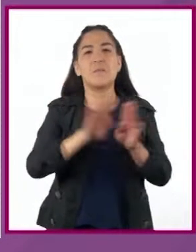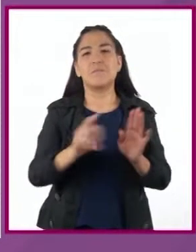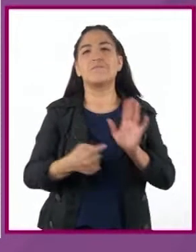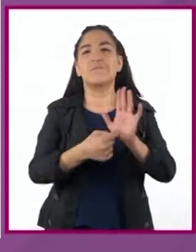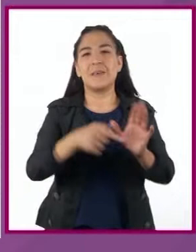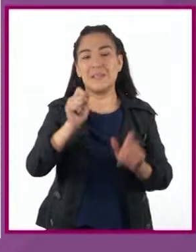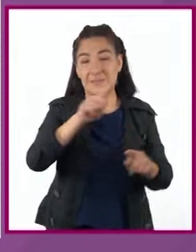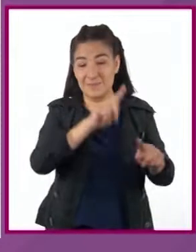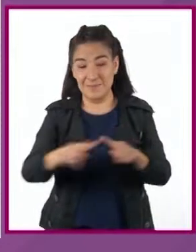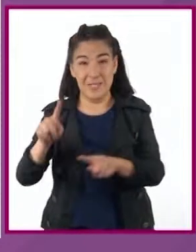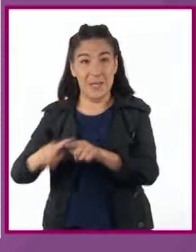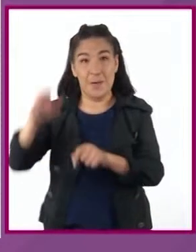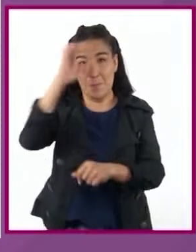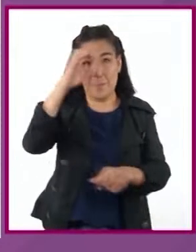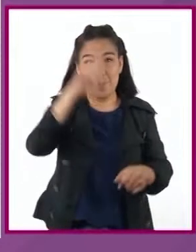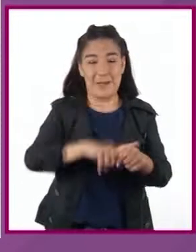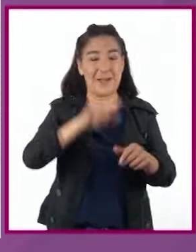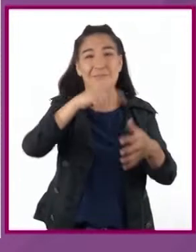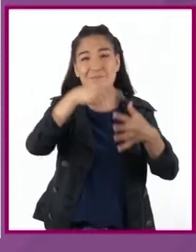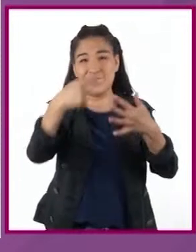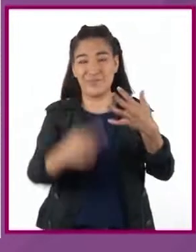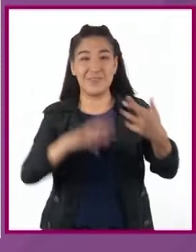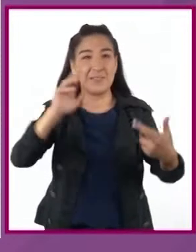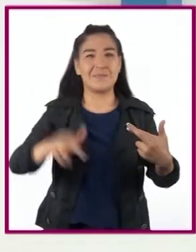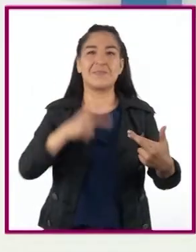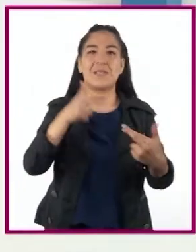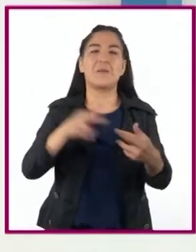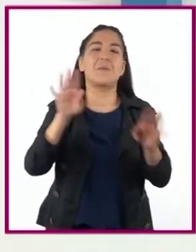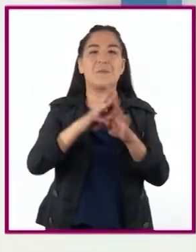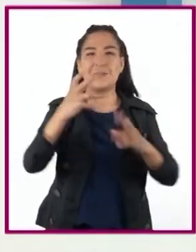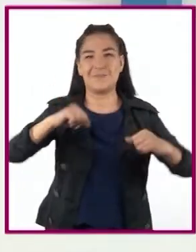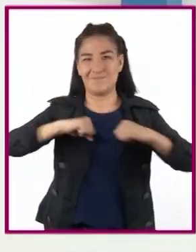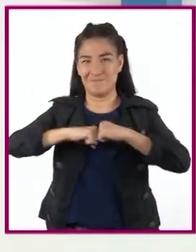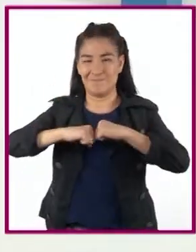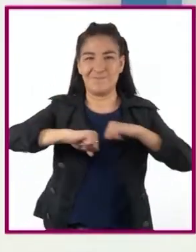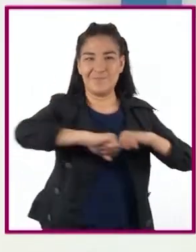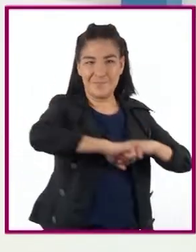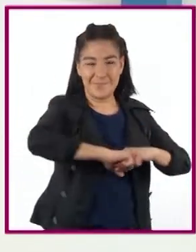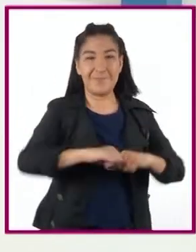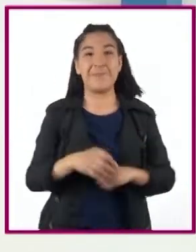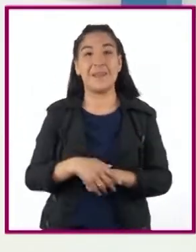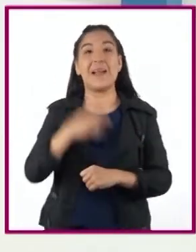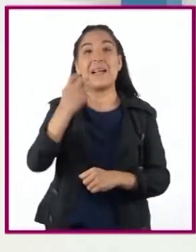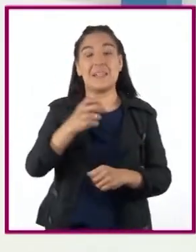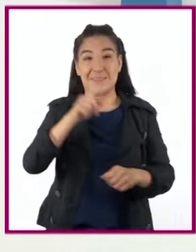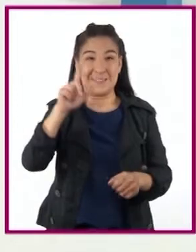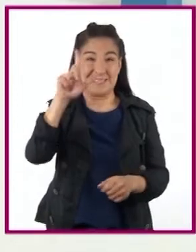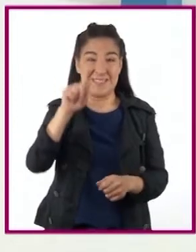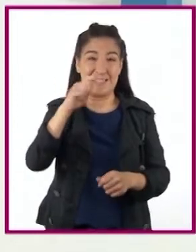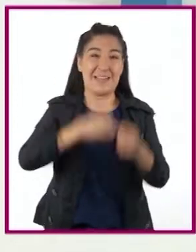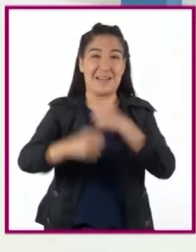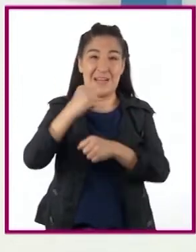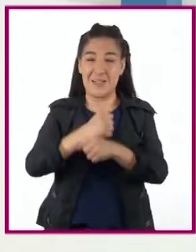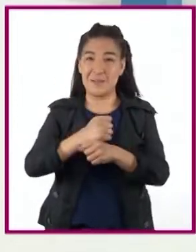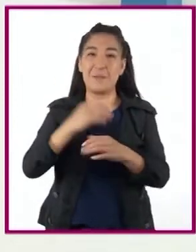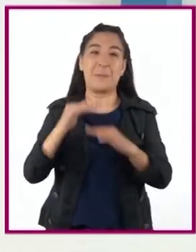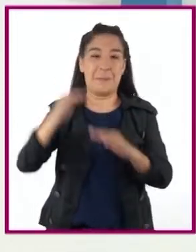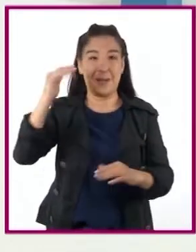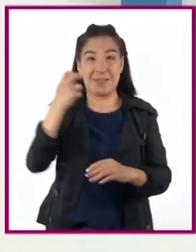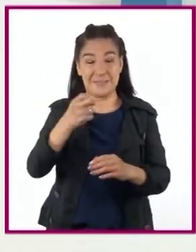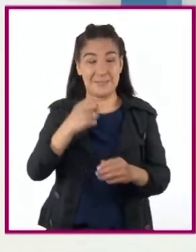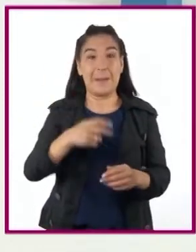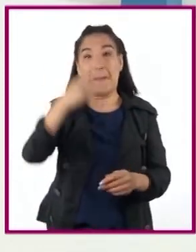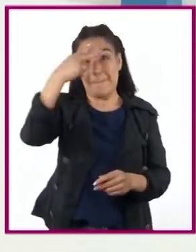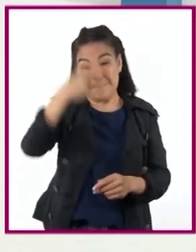pluralidad cultural de la región excede por mucho estos límites. Hace más de 70 años, cuando se acuñó el término de